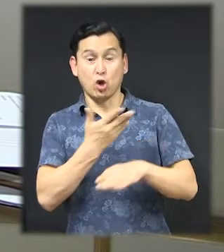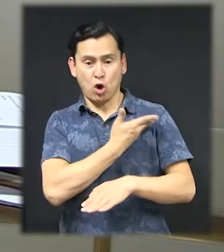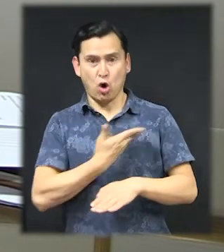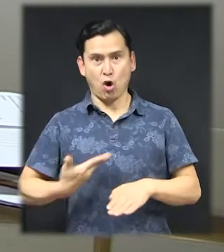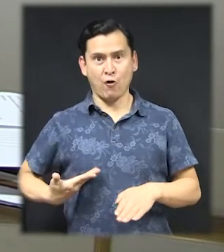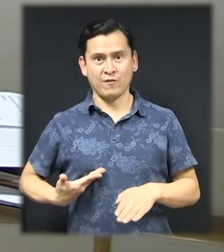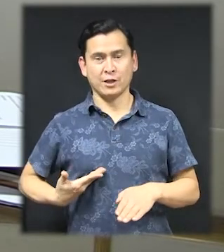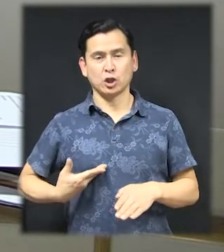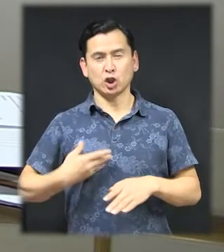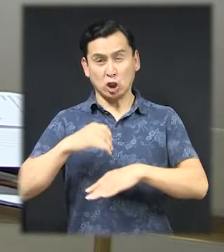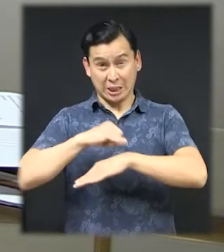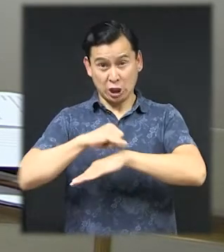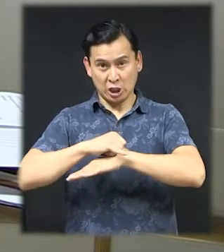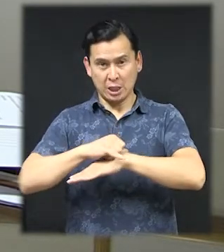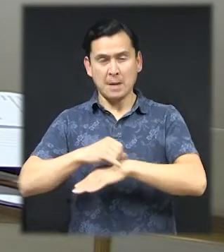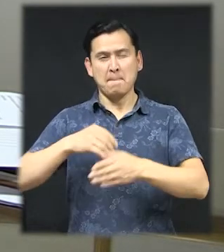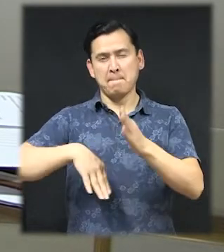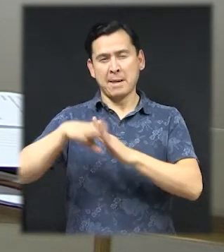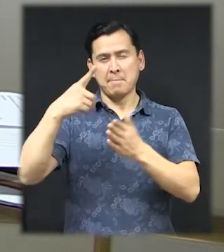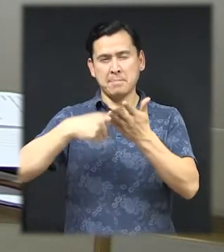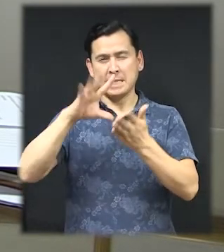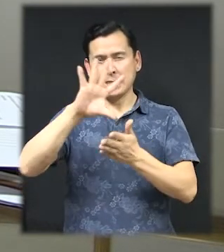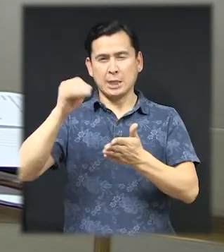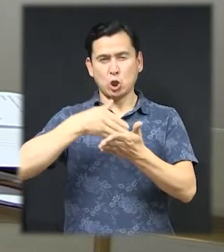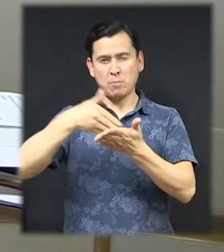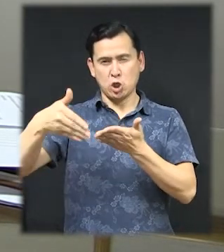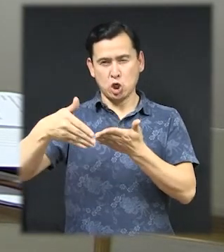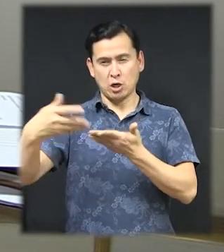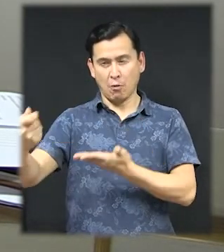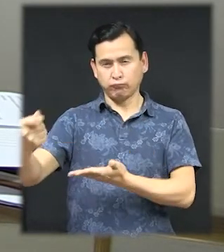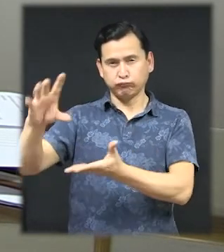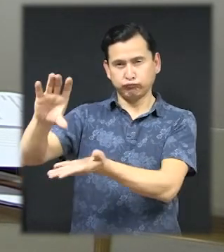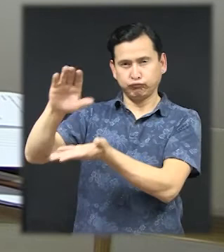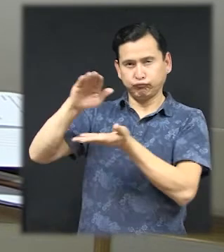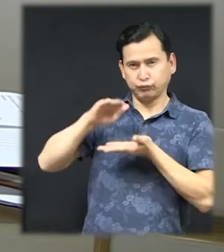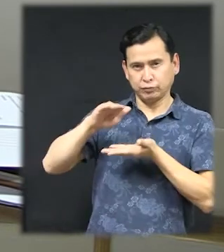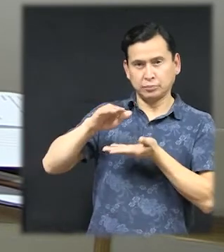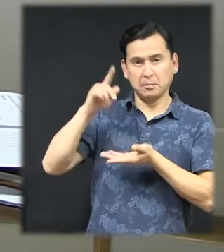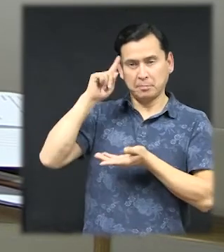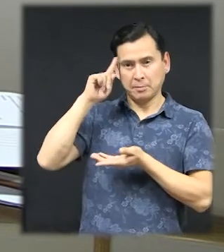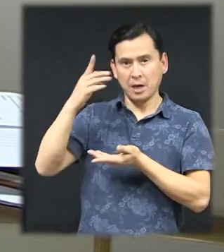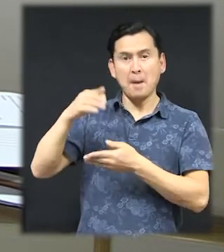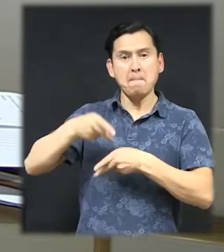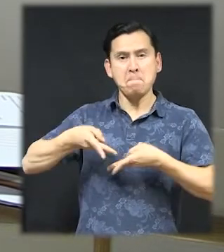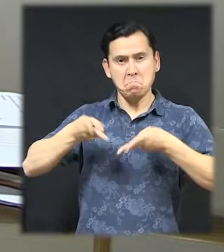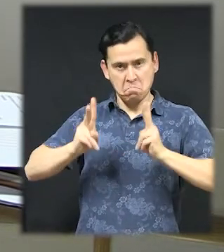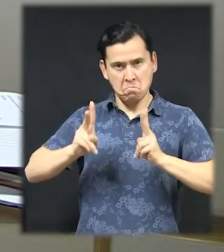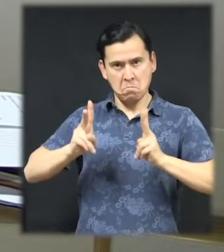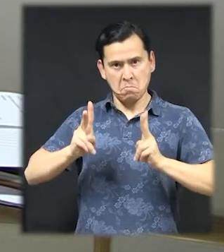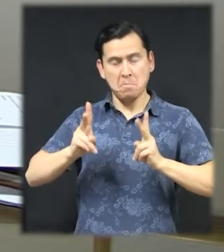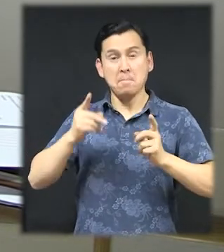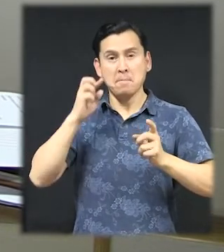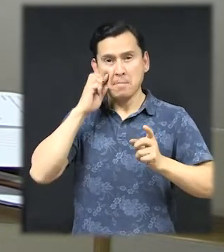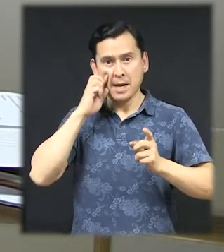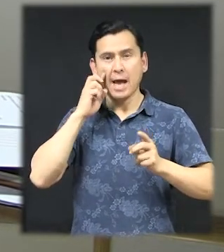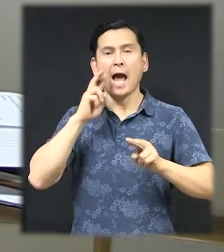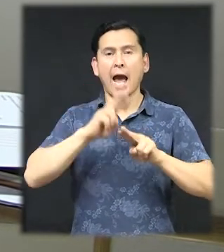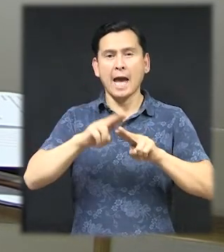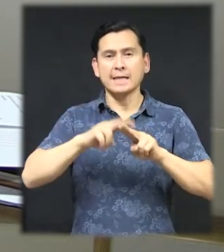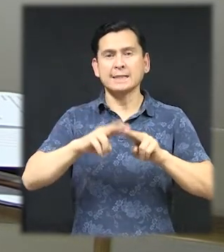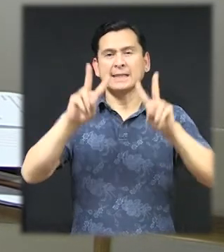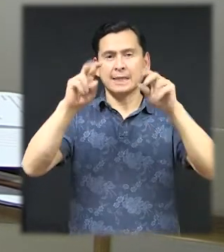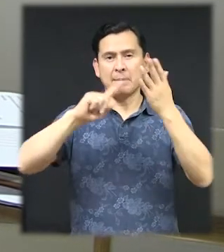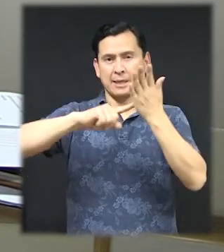está fuera de la pandemia y que está en el contexto de la demanda habitual. Tuvimos que armar un